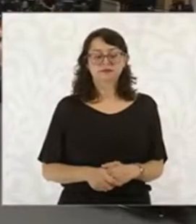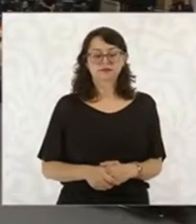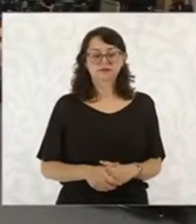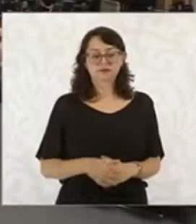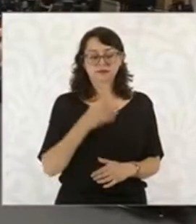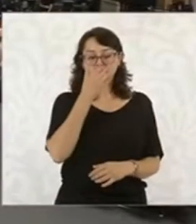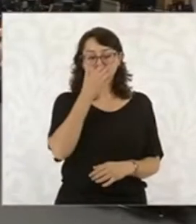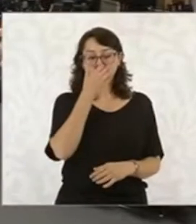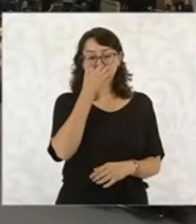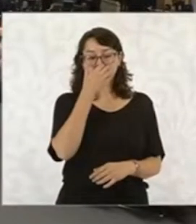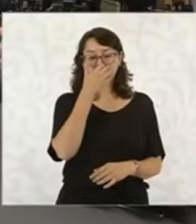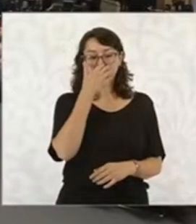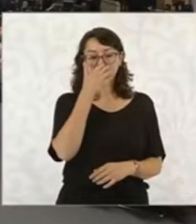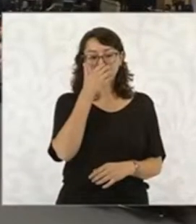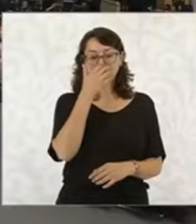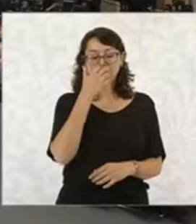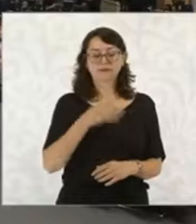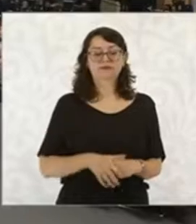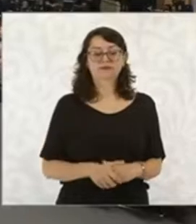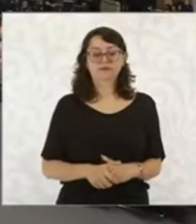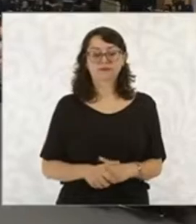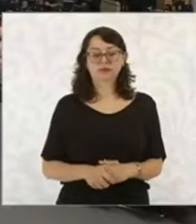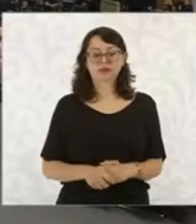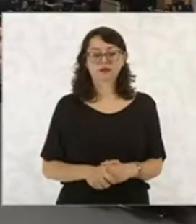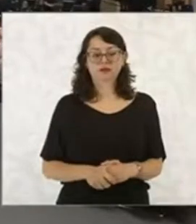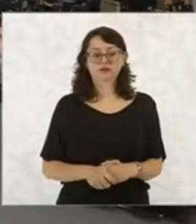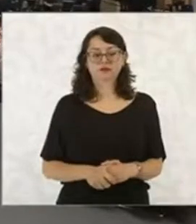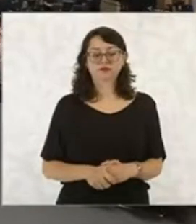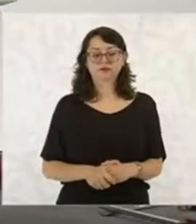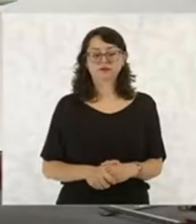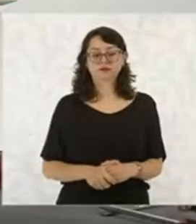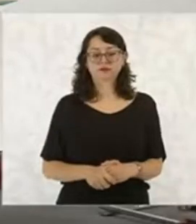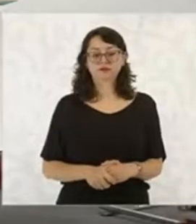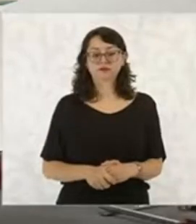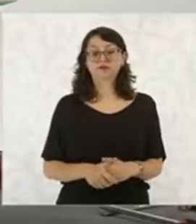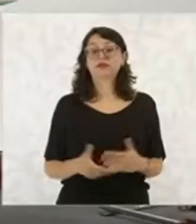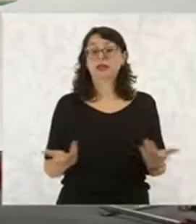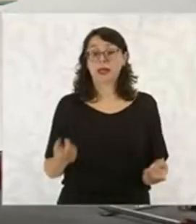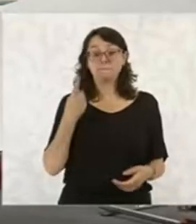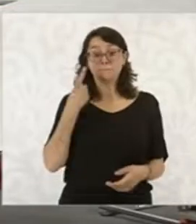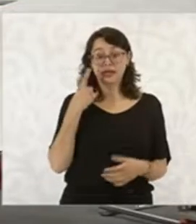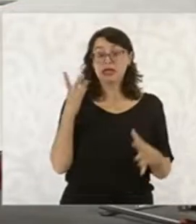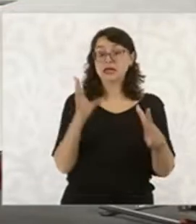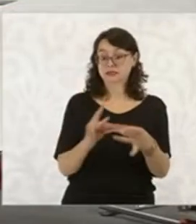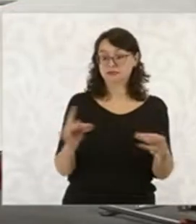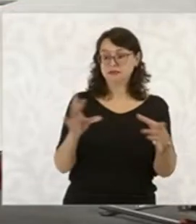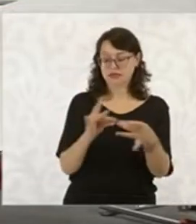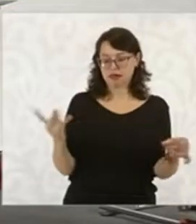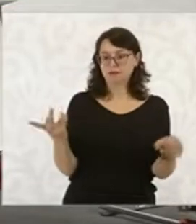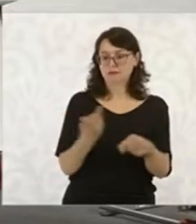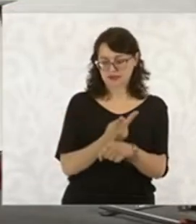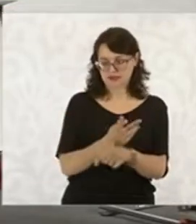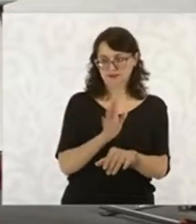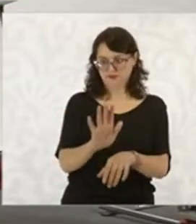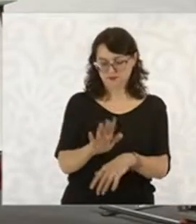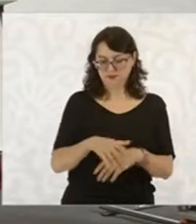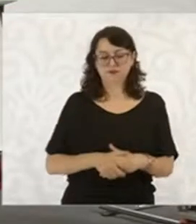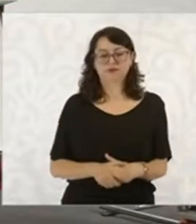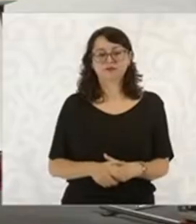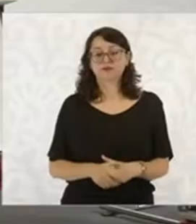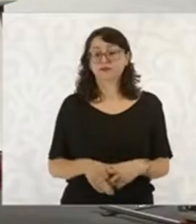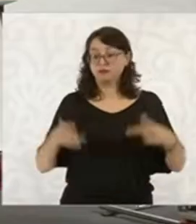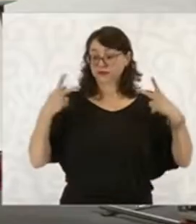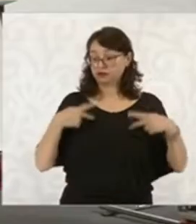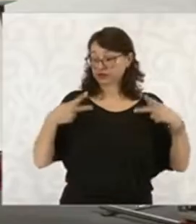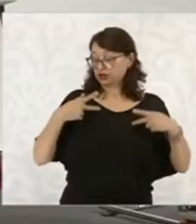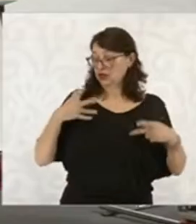problema que tenían los productores? Sí, es que es muy delicado porque les voy a explicar qué pasa. Los productores, al no